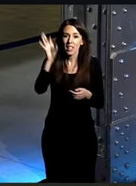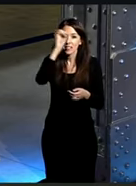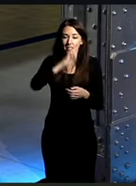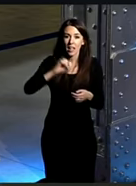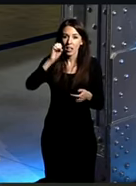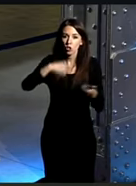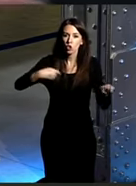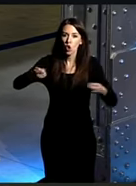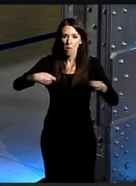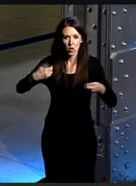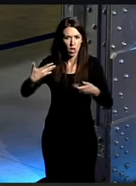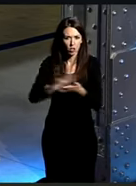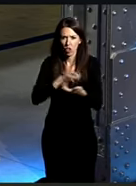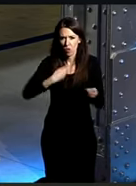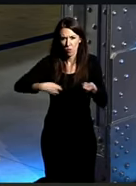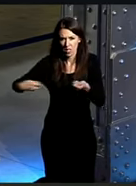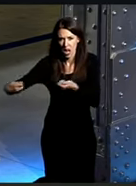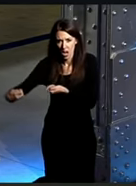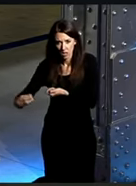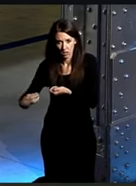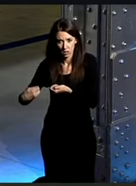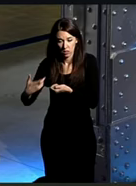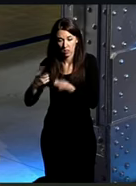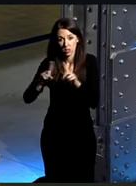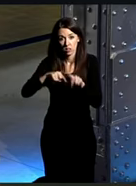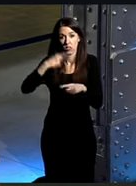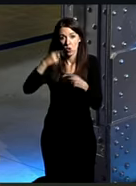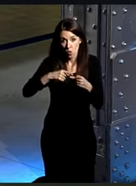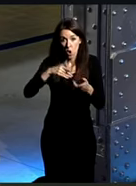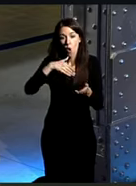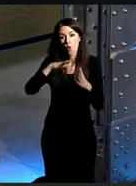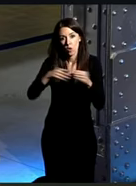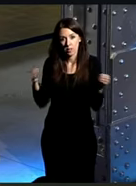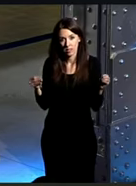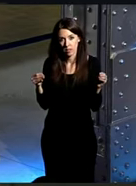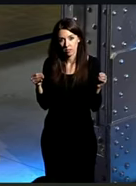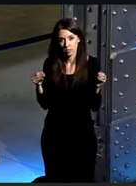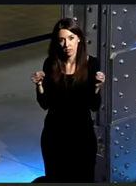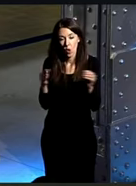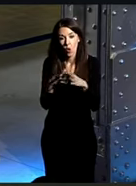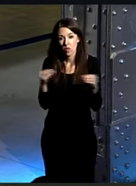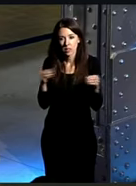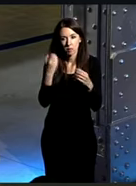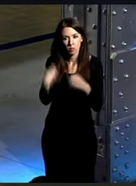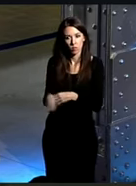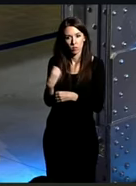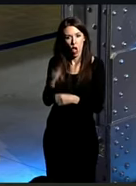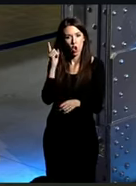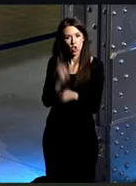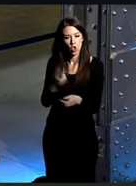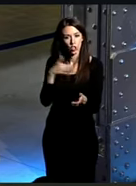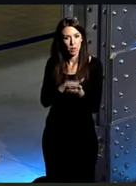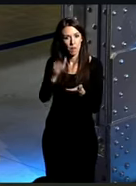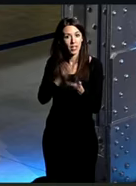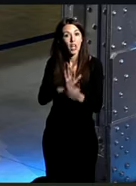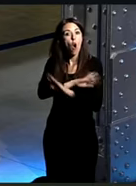en ciudades comerciales, todas ciudades comerciales. Recién después llegaron a la universidad. O sea, la universidad siempre se resistió contra la imprenta. Fue la última